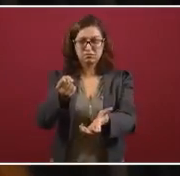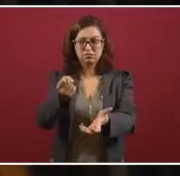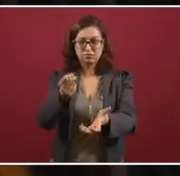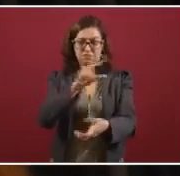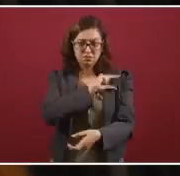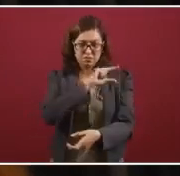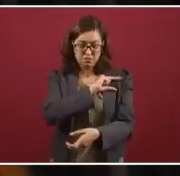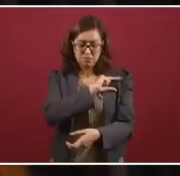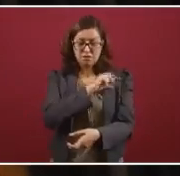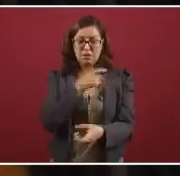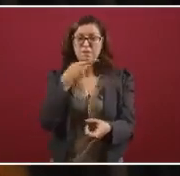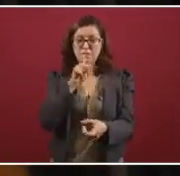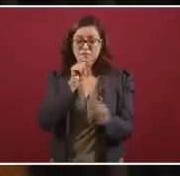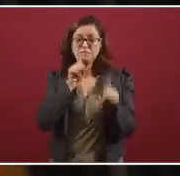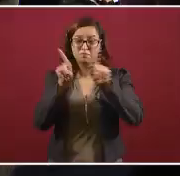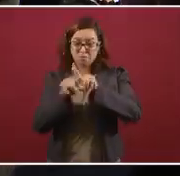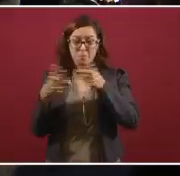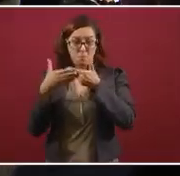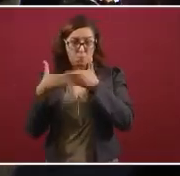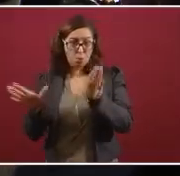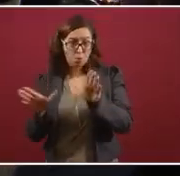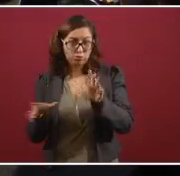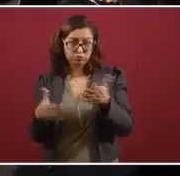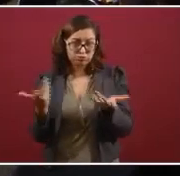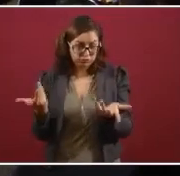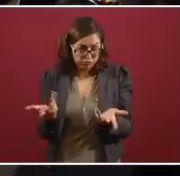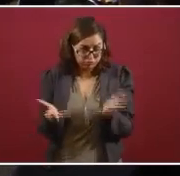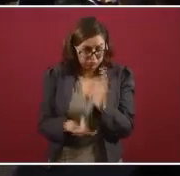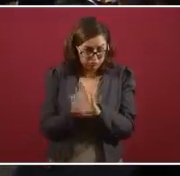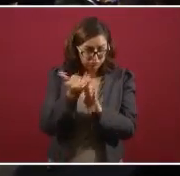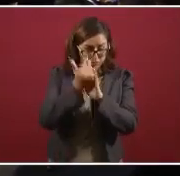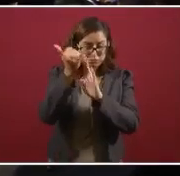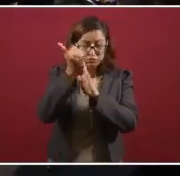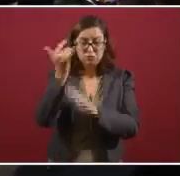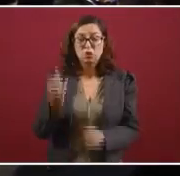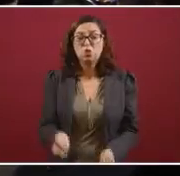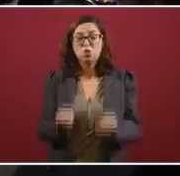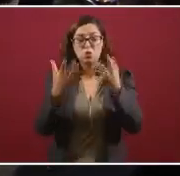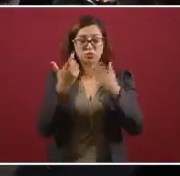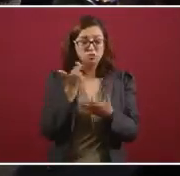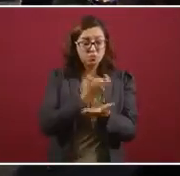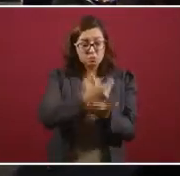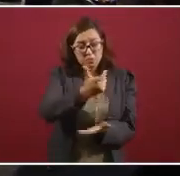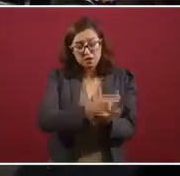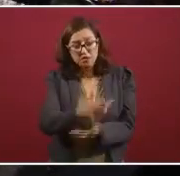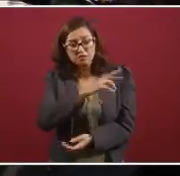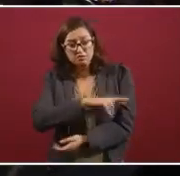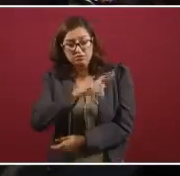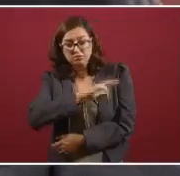de la inversión privada, pero también pública en proyectos de infraestructura? ¿Y en cuánto queda la tarifa? Bueno, mire,